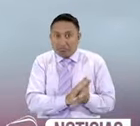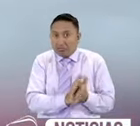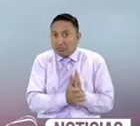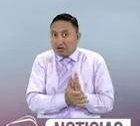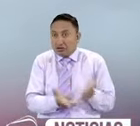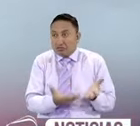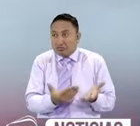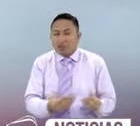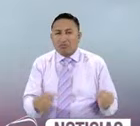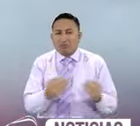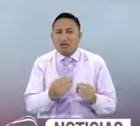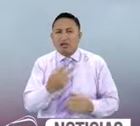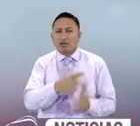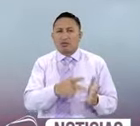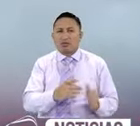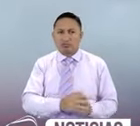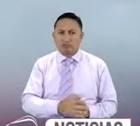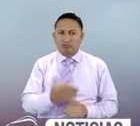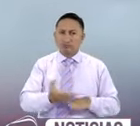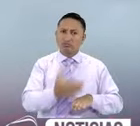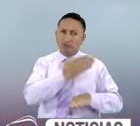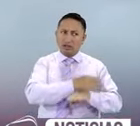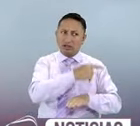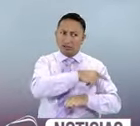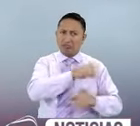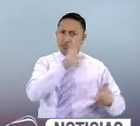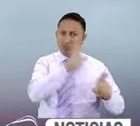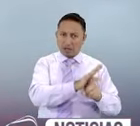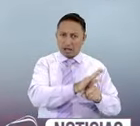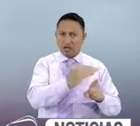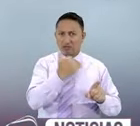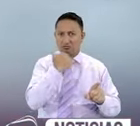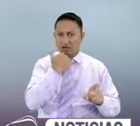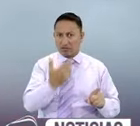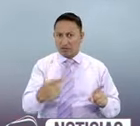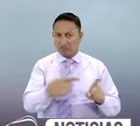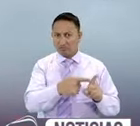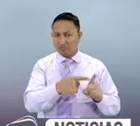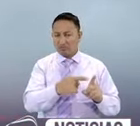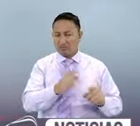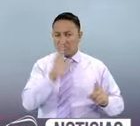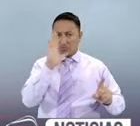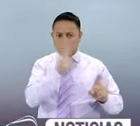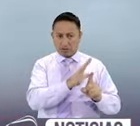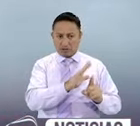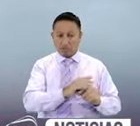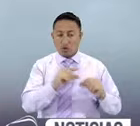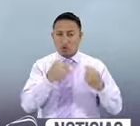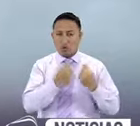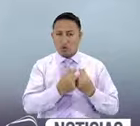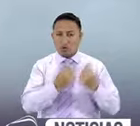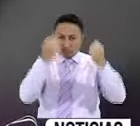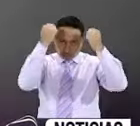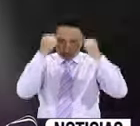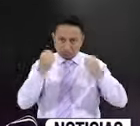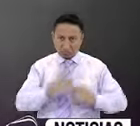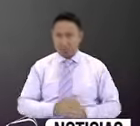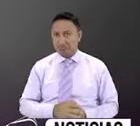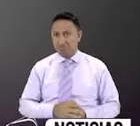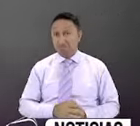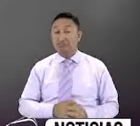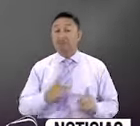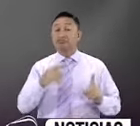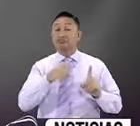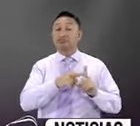que haya tenido amenazas o intimidación por parte de algún grupo delictivo. El fallecido de